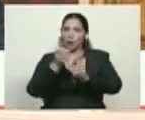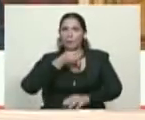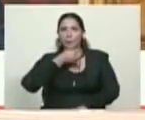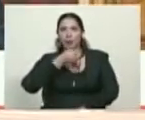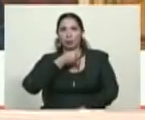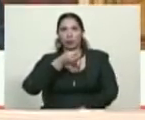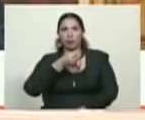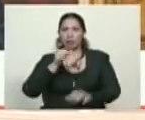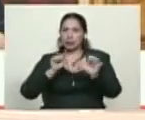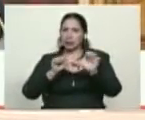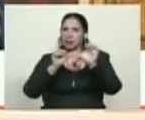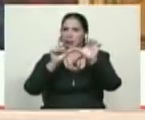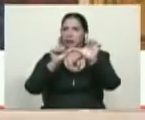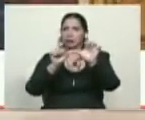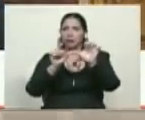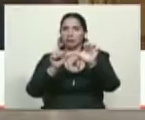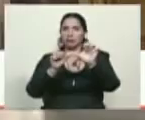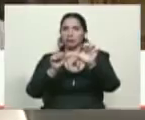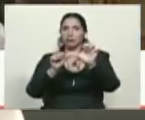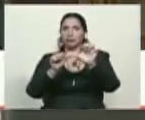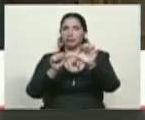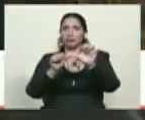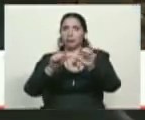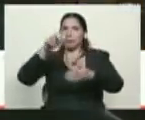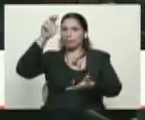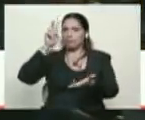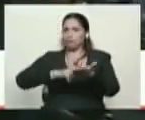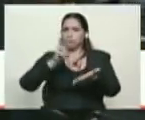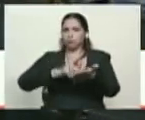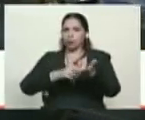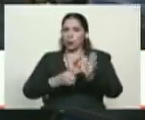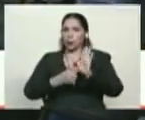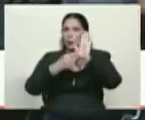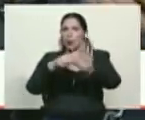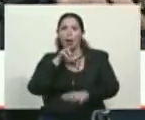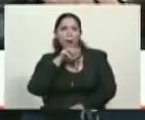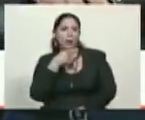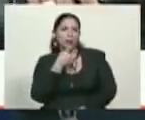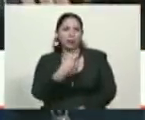para seguir aportando la verdad de Venezuela, para seguir hablando y diciendo la verdad.